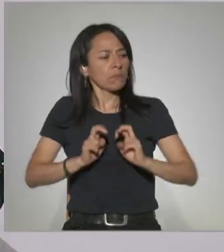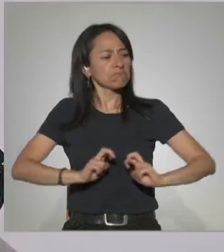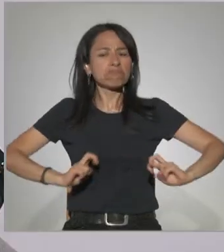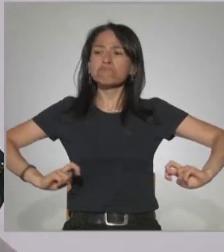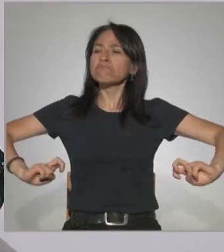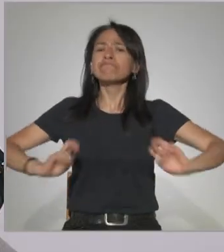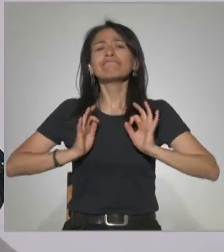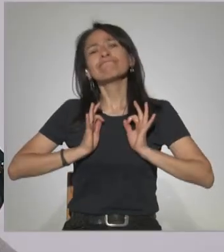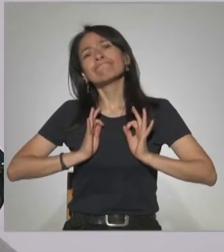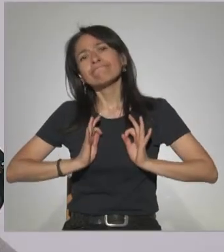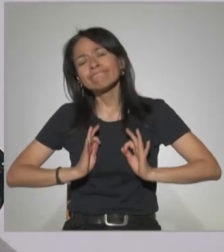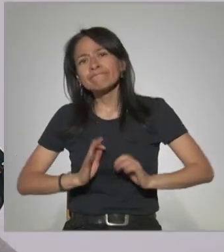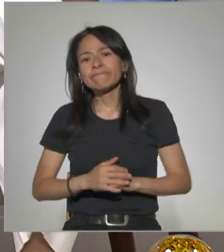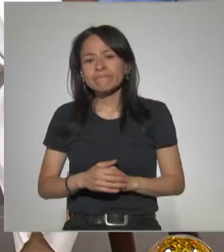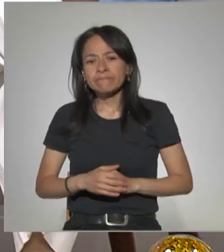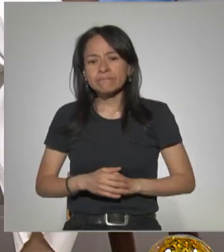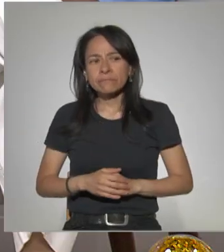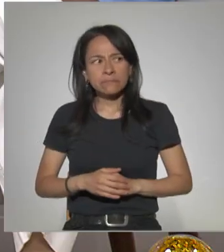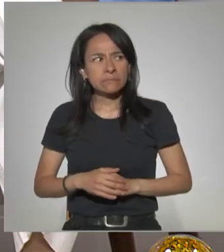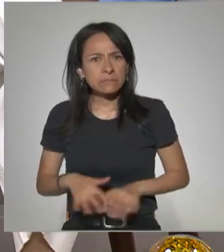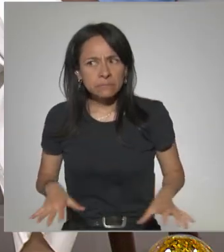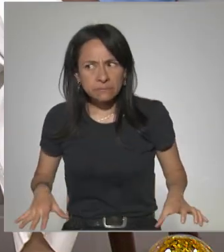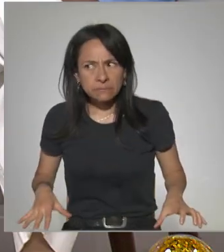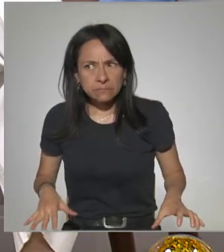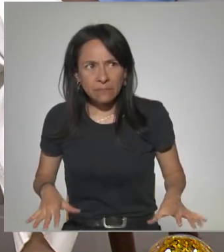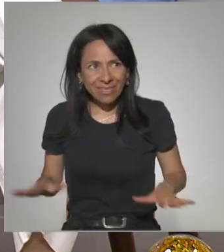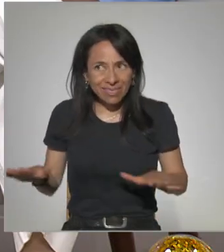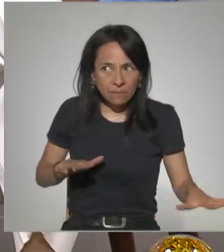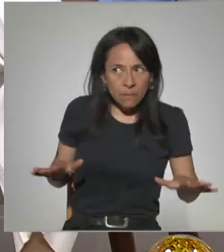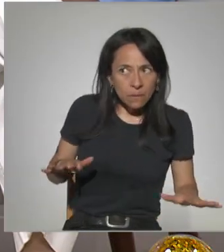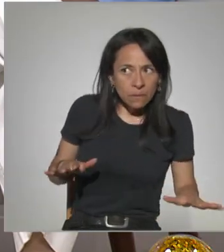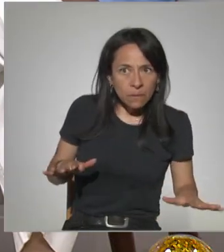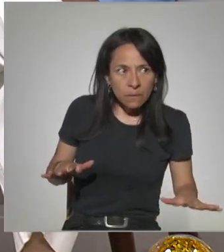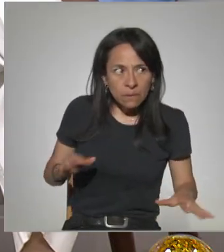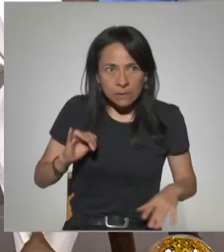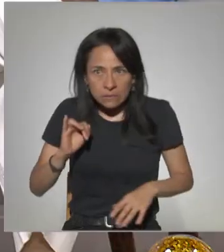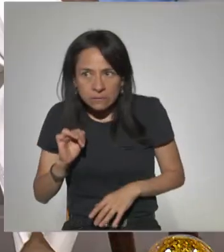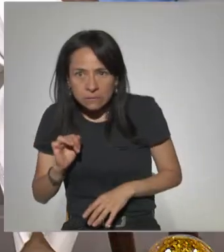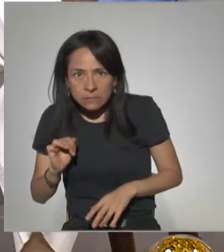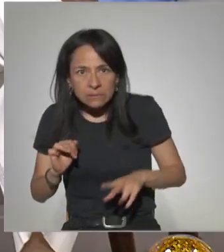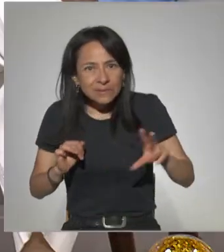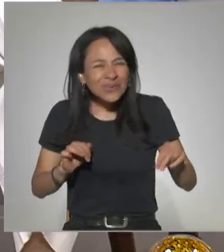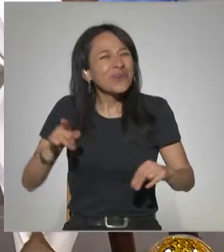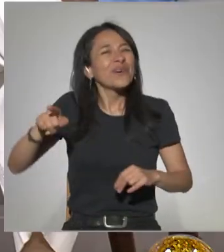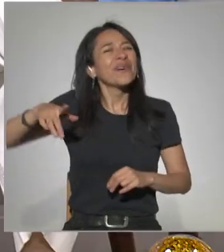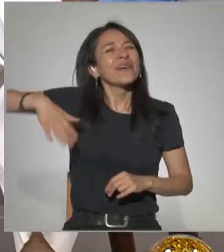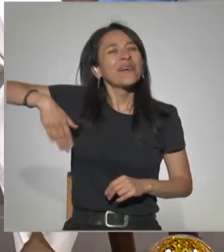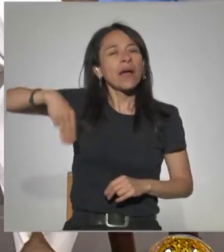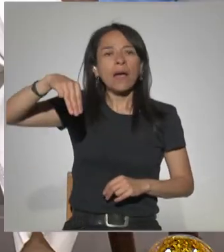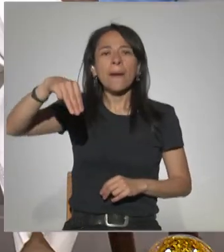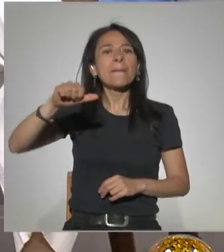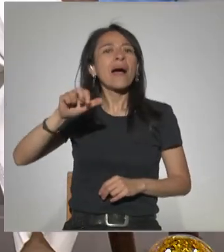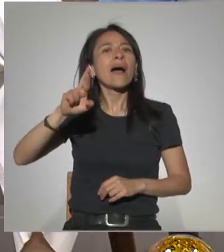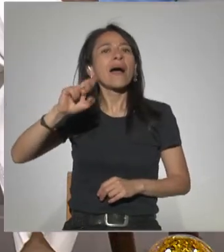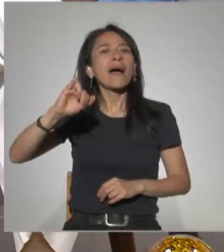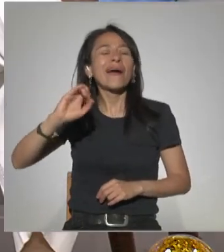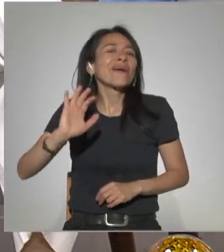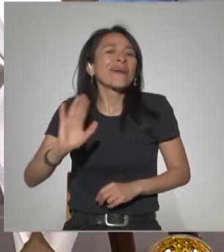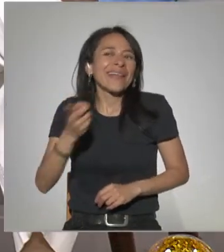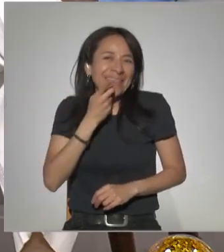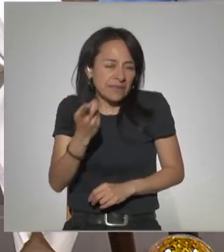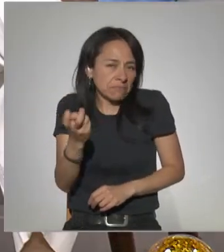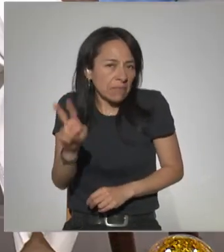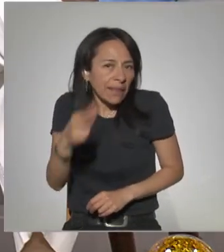estamos, tembló, no tembló, sino como decía Mario, generamos ya una habituación